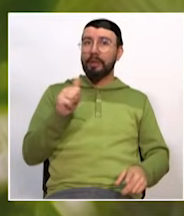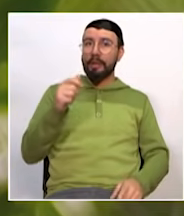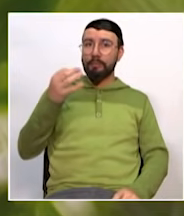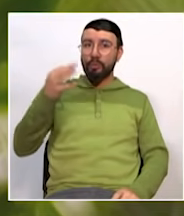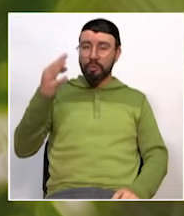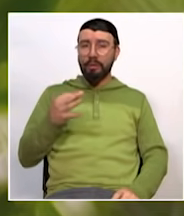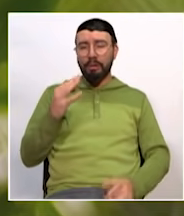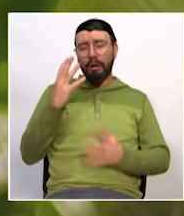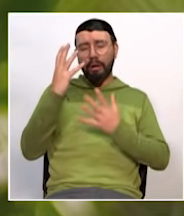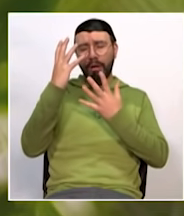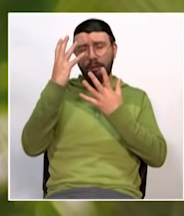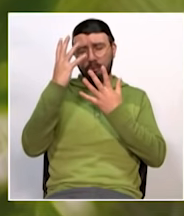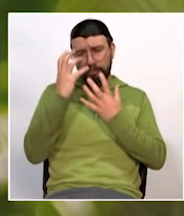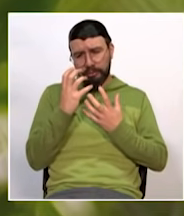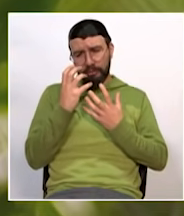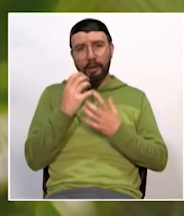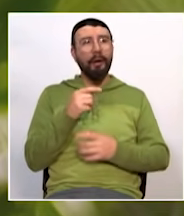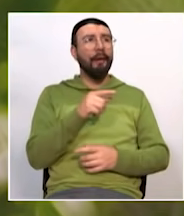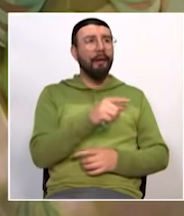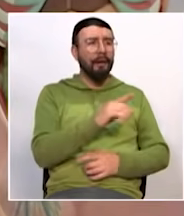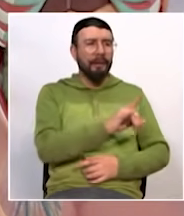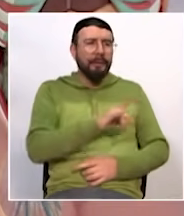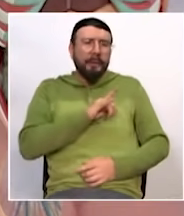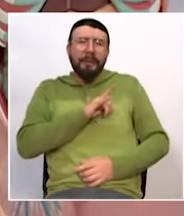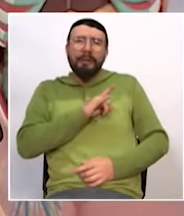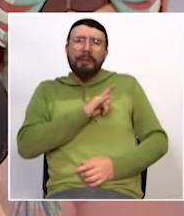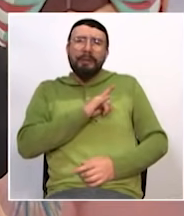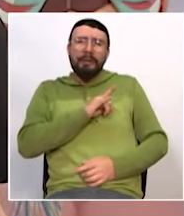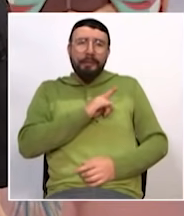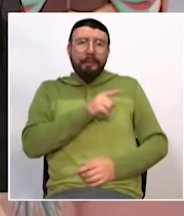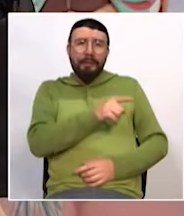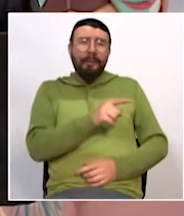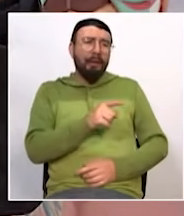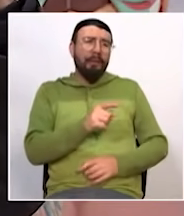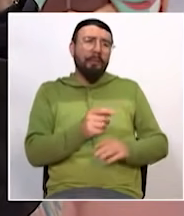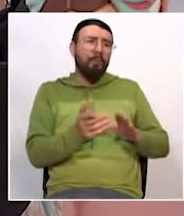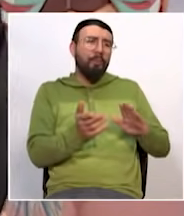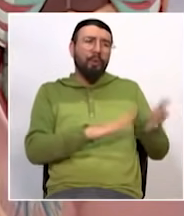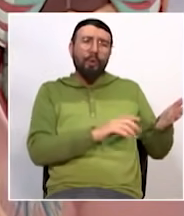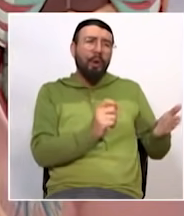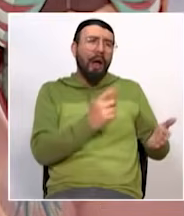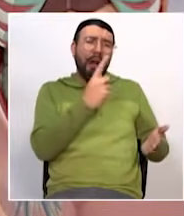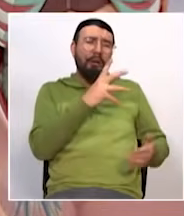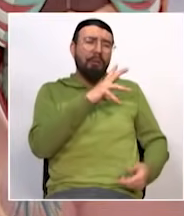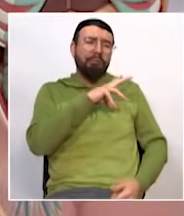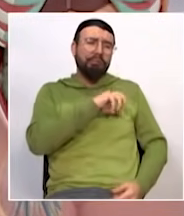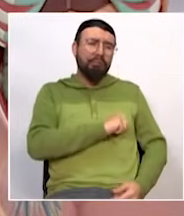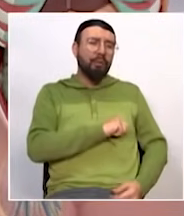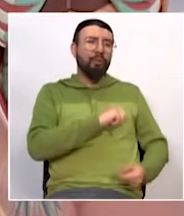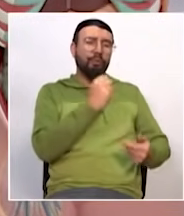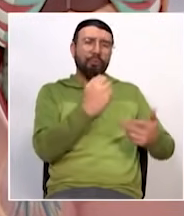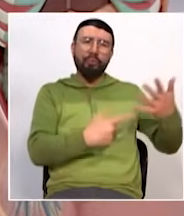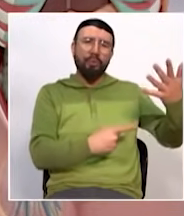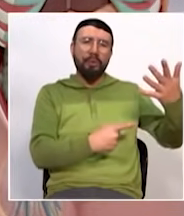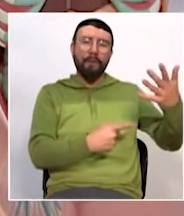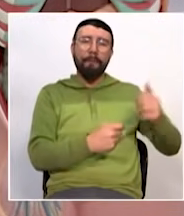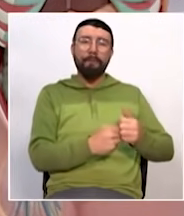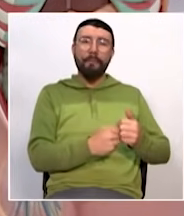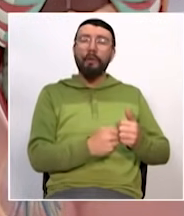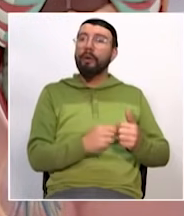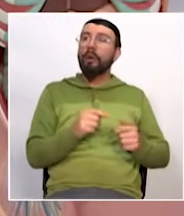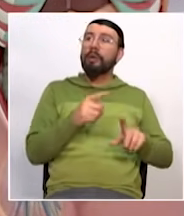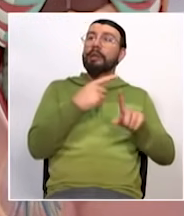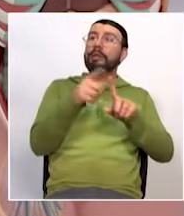la produce el duelo el 90% restante de la depresión la produce la